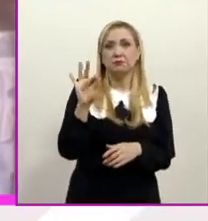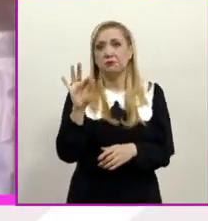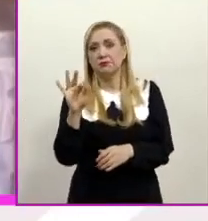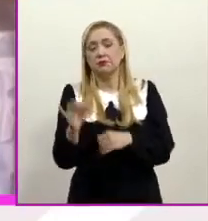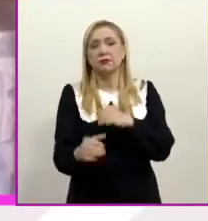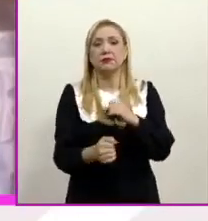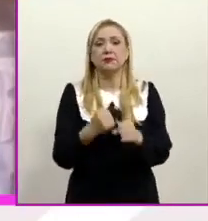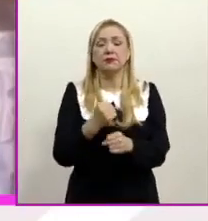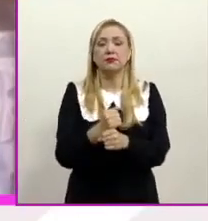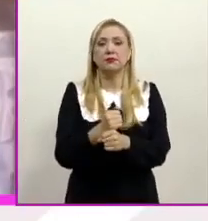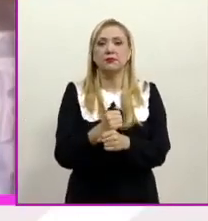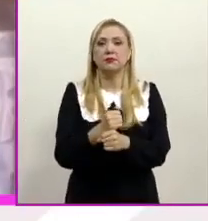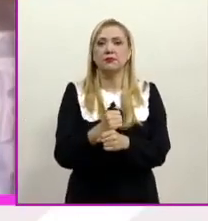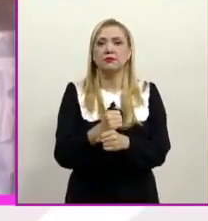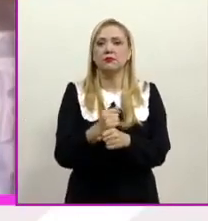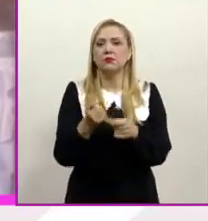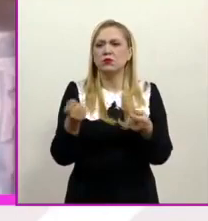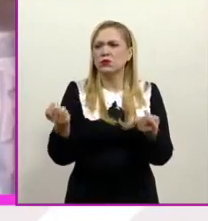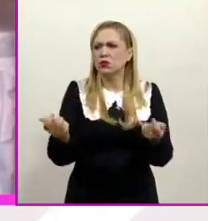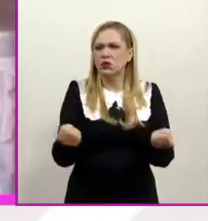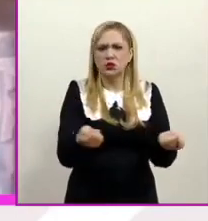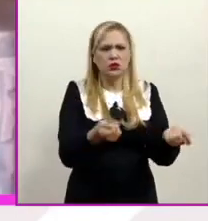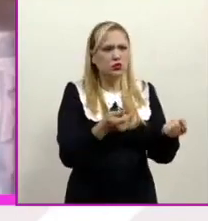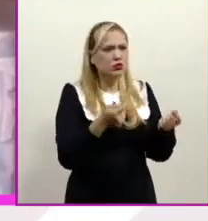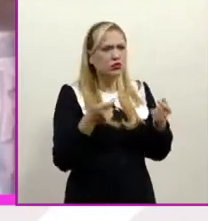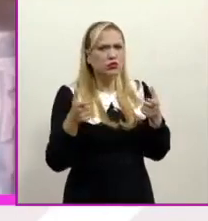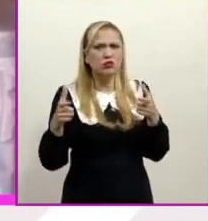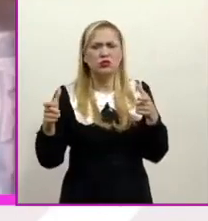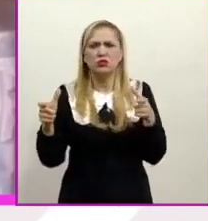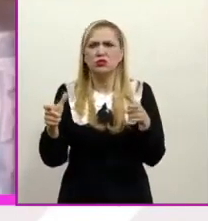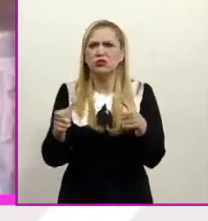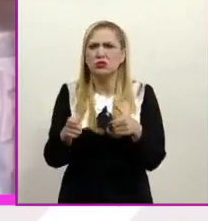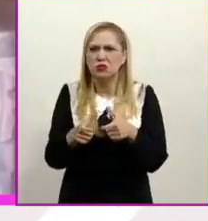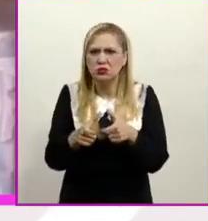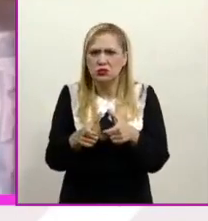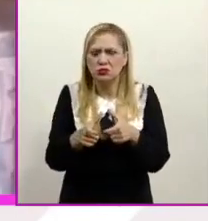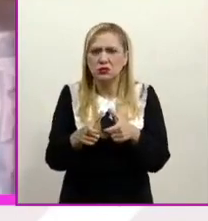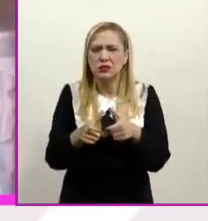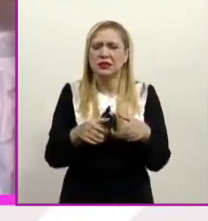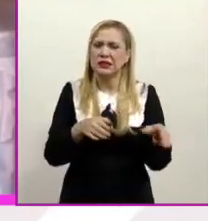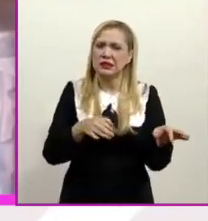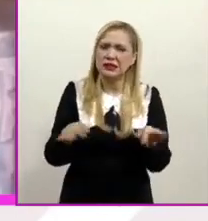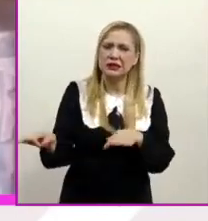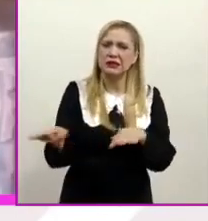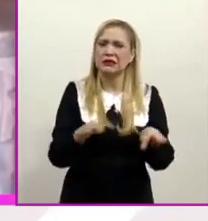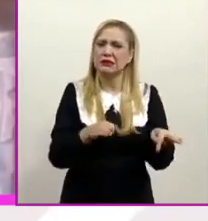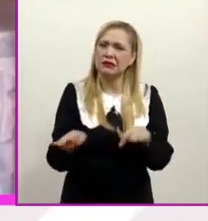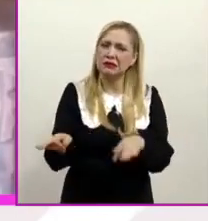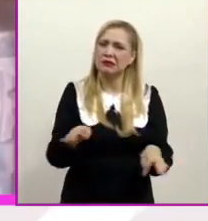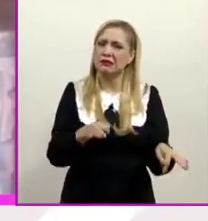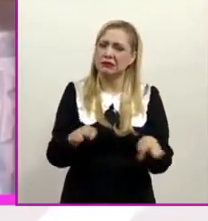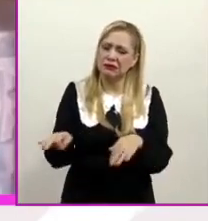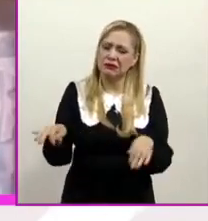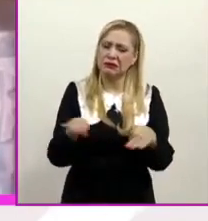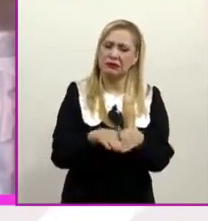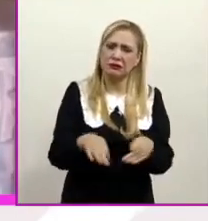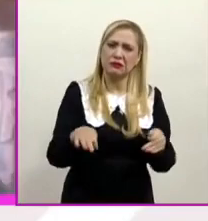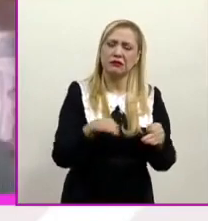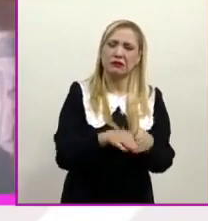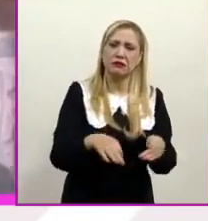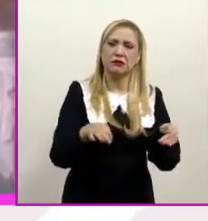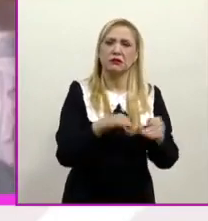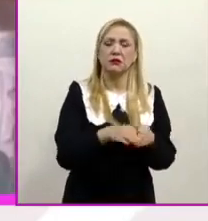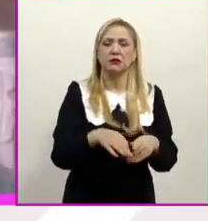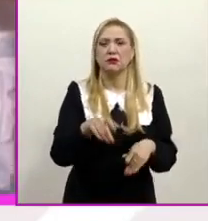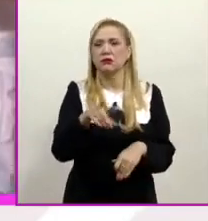40, somos bien poquitos los que quedamos en el gremio y entonces estamos trabajando constantemente. Buscas un